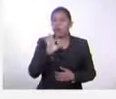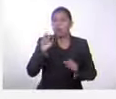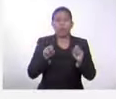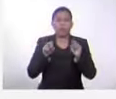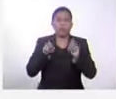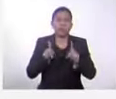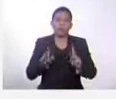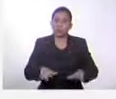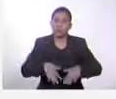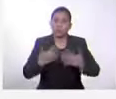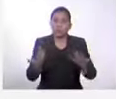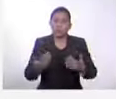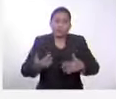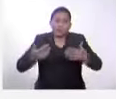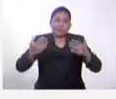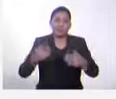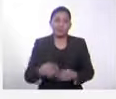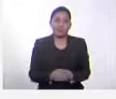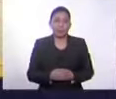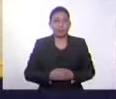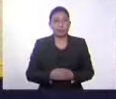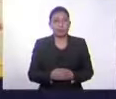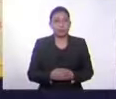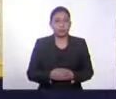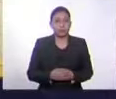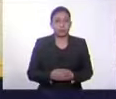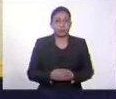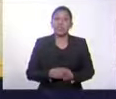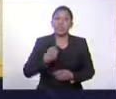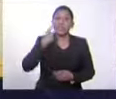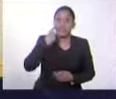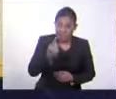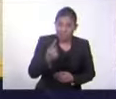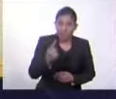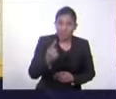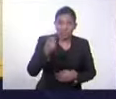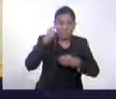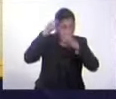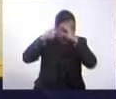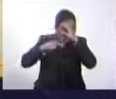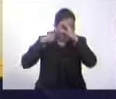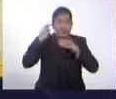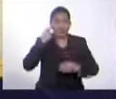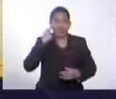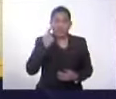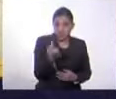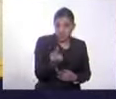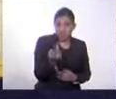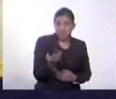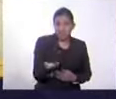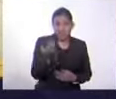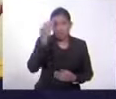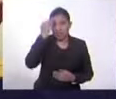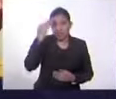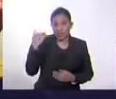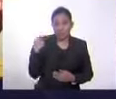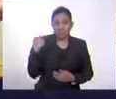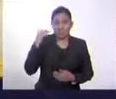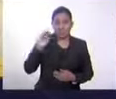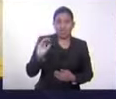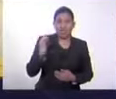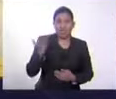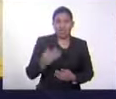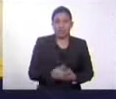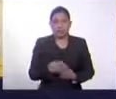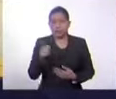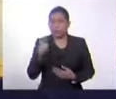mejores oportunidades de trabajo. Emilio, como vimos en el video, vemos el caso de Carmen. Sí, Carmen. Vemos que